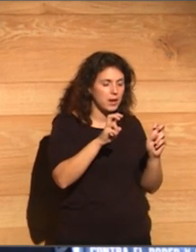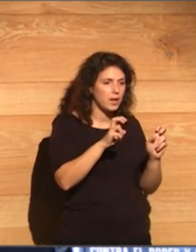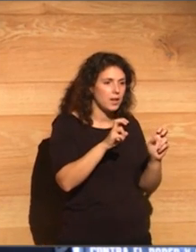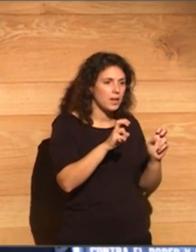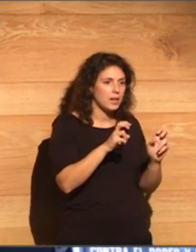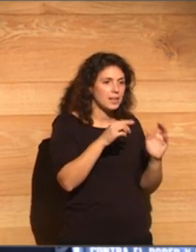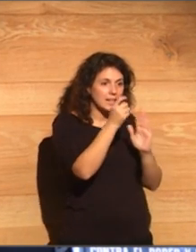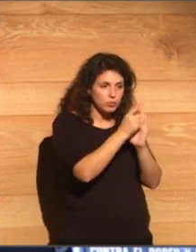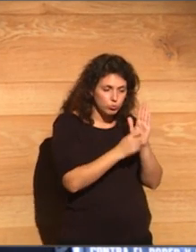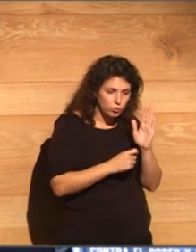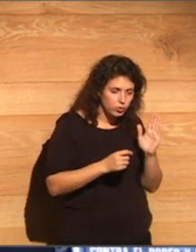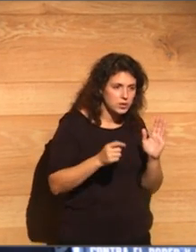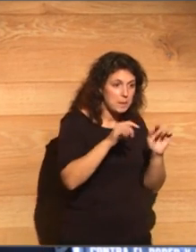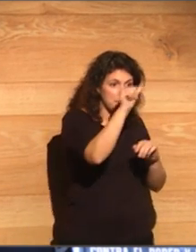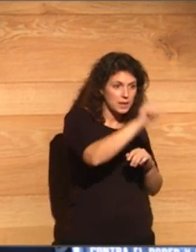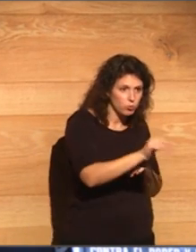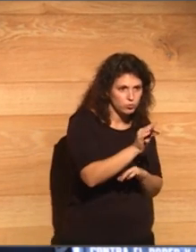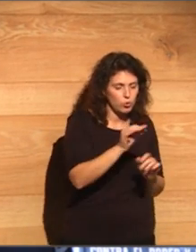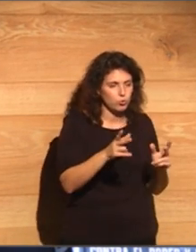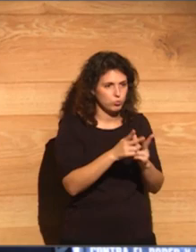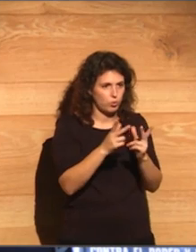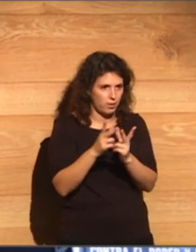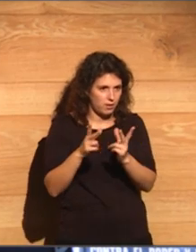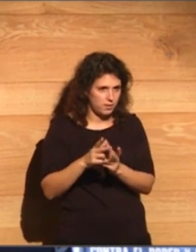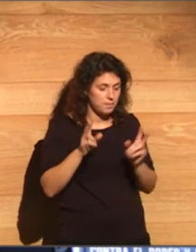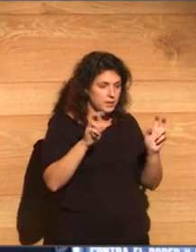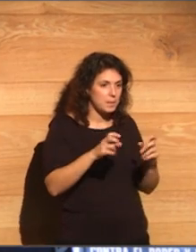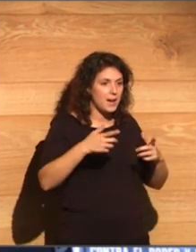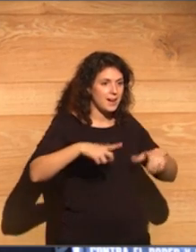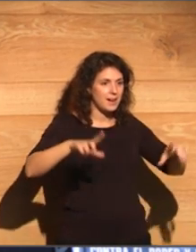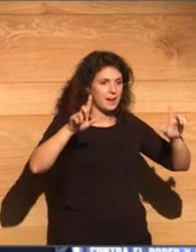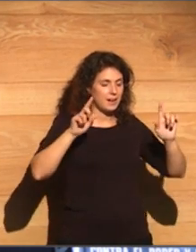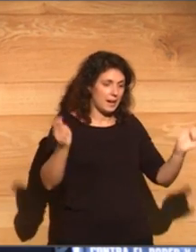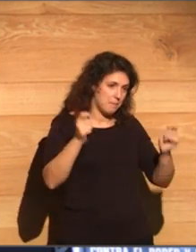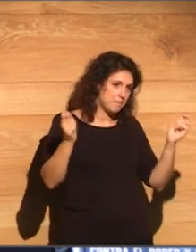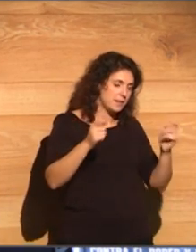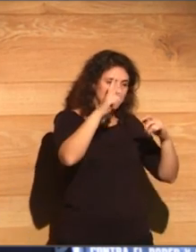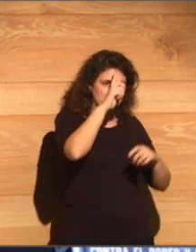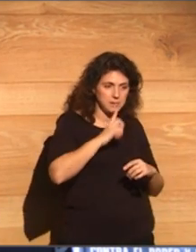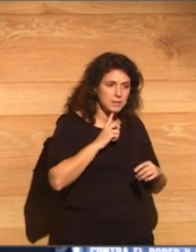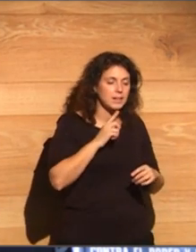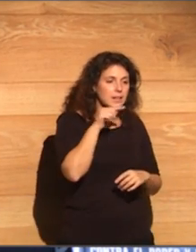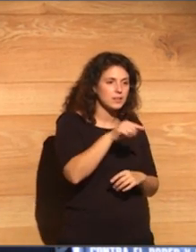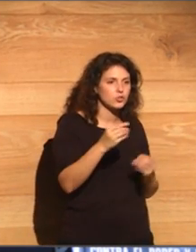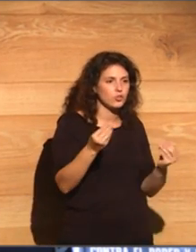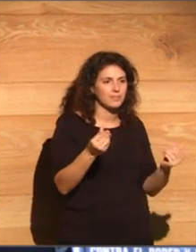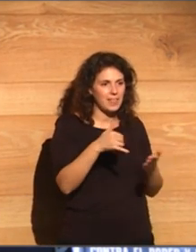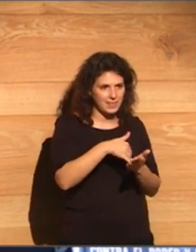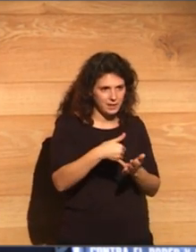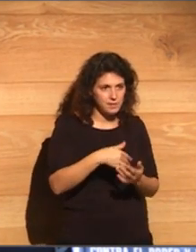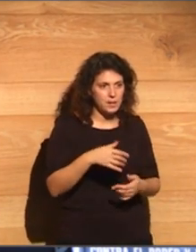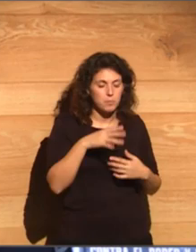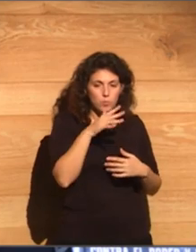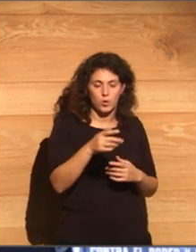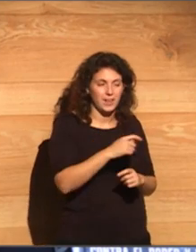sobre la sociedad, pero digamos que ese rumor de fondo, que en este caso es el de las campañas de imagen, es bastante endeble en realidad, no parece que